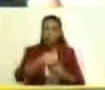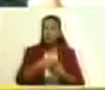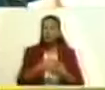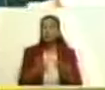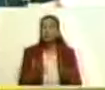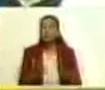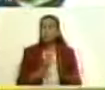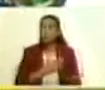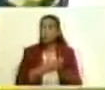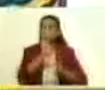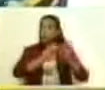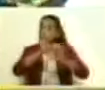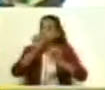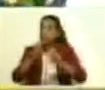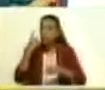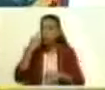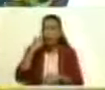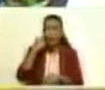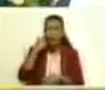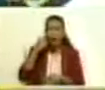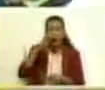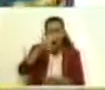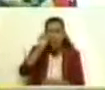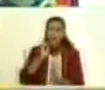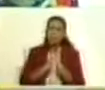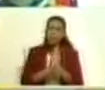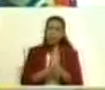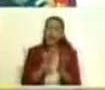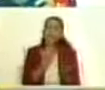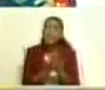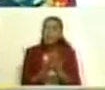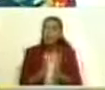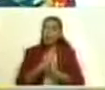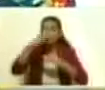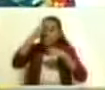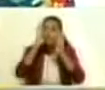yo vengo evaluando lo siguiente, quiero que me entiendan lo que voy a plantear